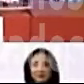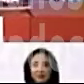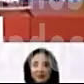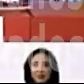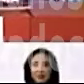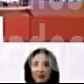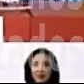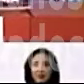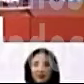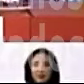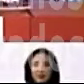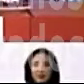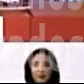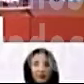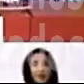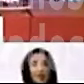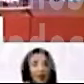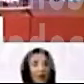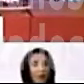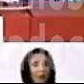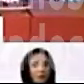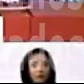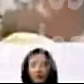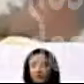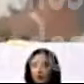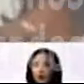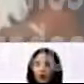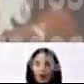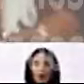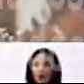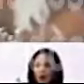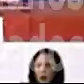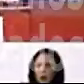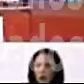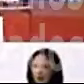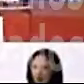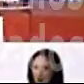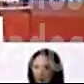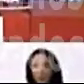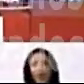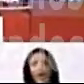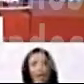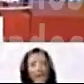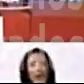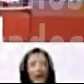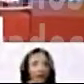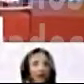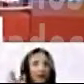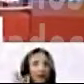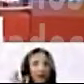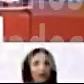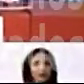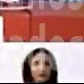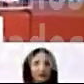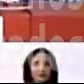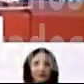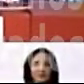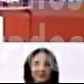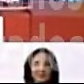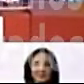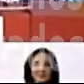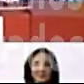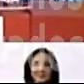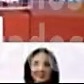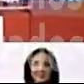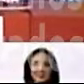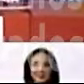Y la derecha sale un grupo por allá a atribuirse los hechos de la voz de una periodista que siempre tiene contacto